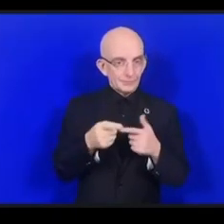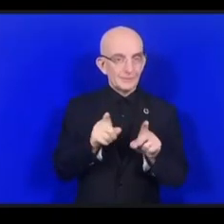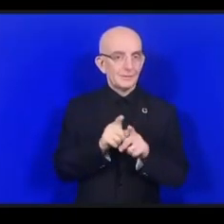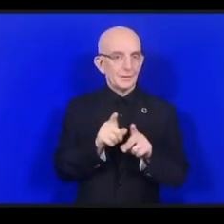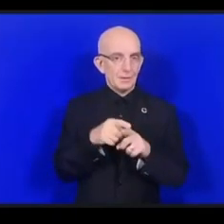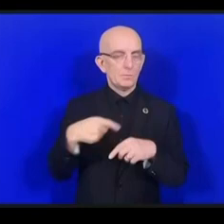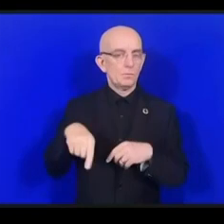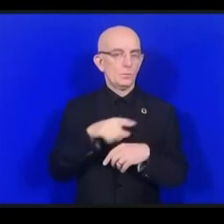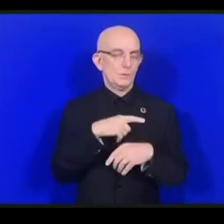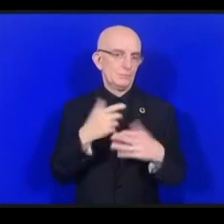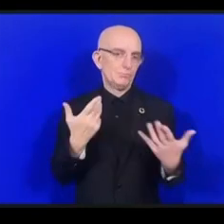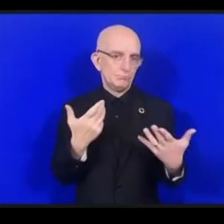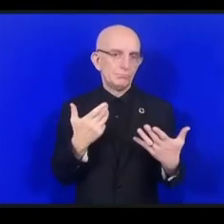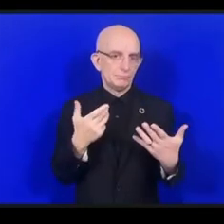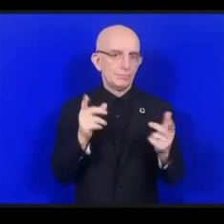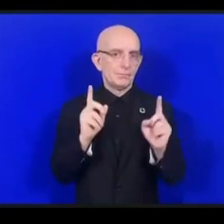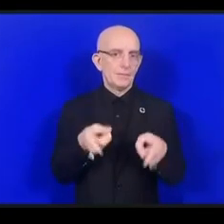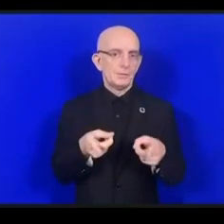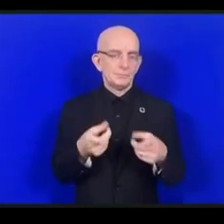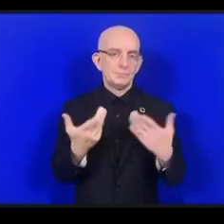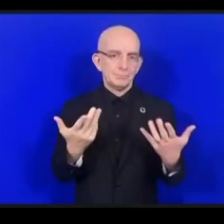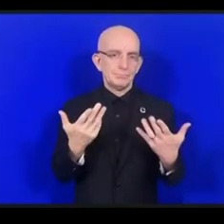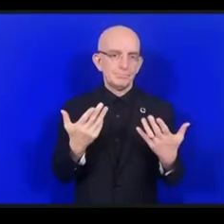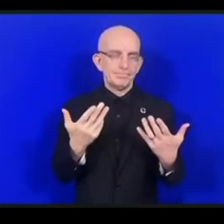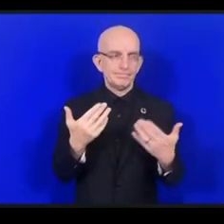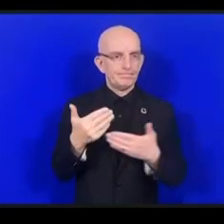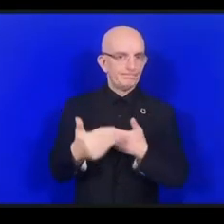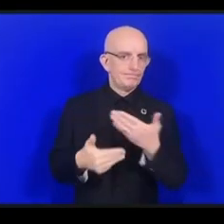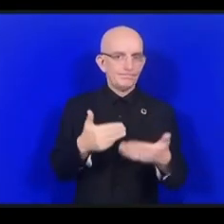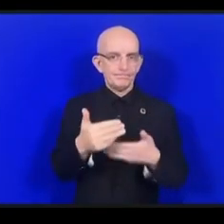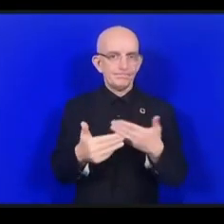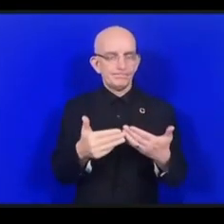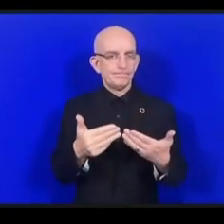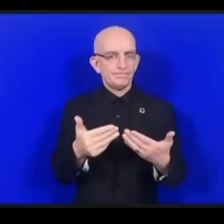es necesario que